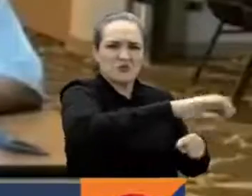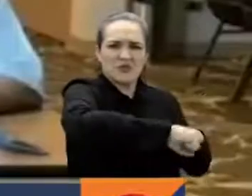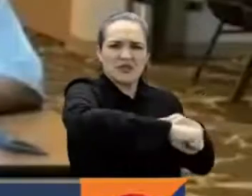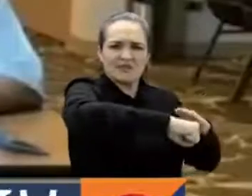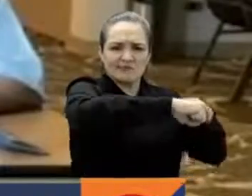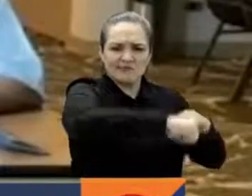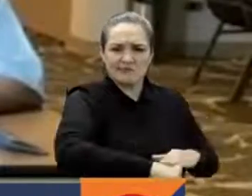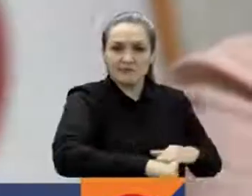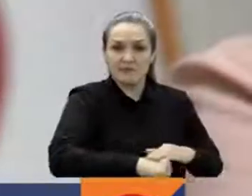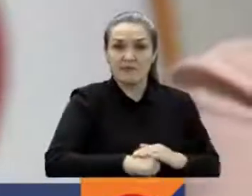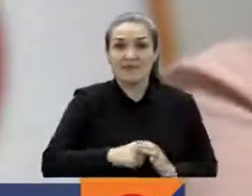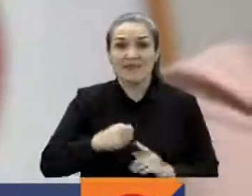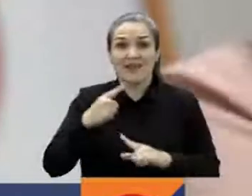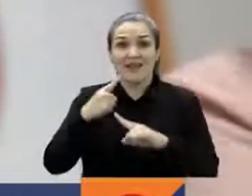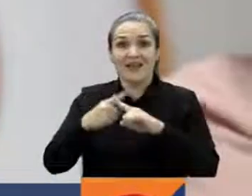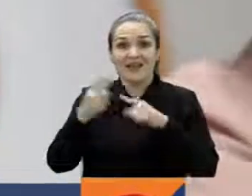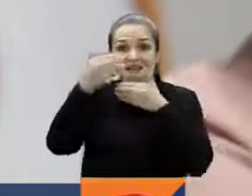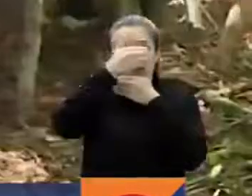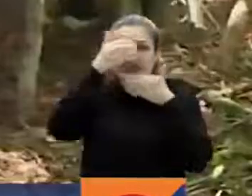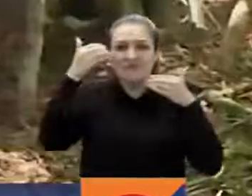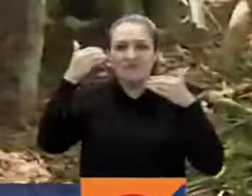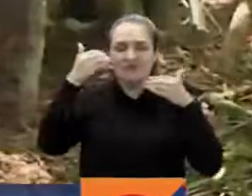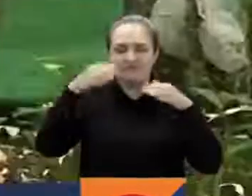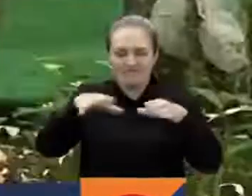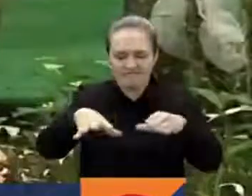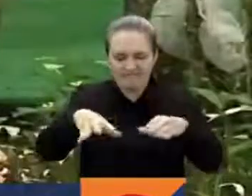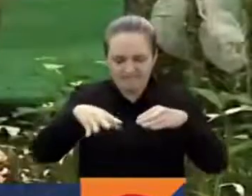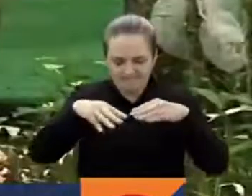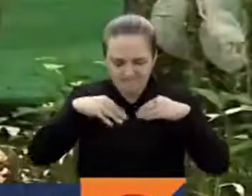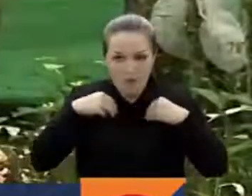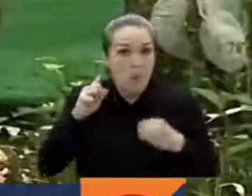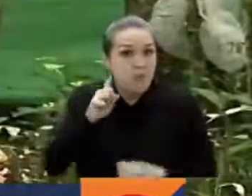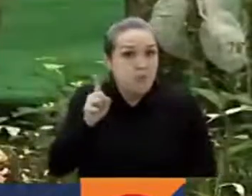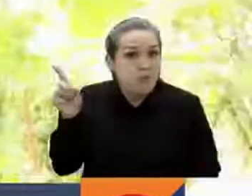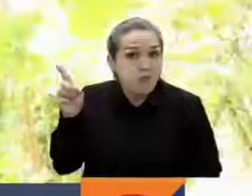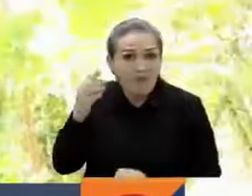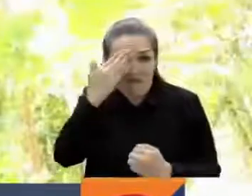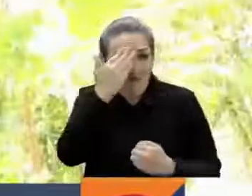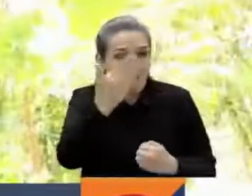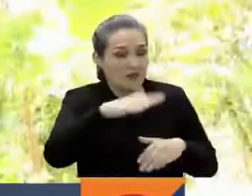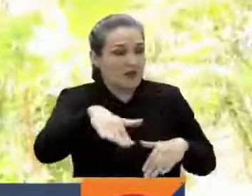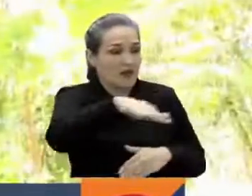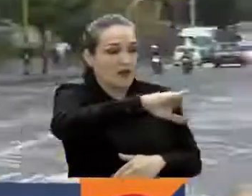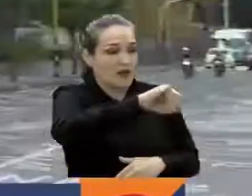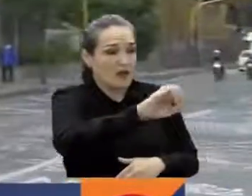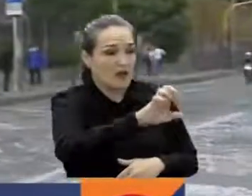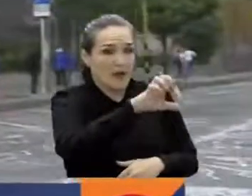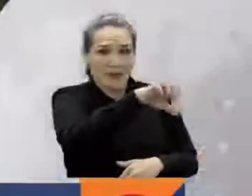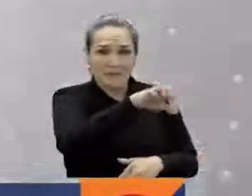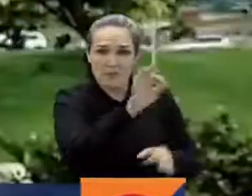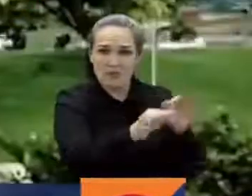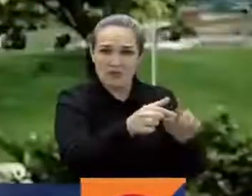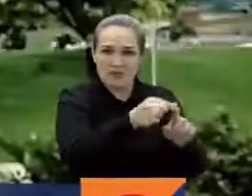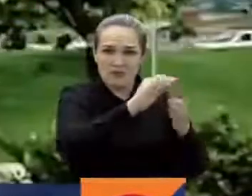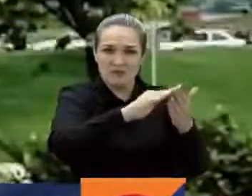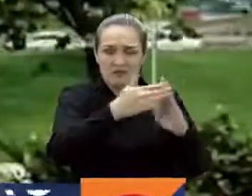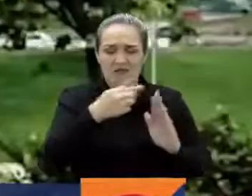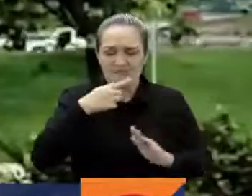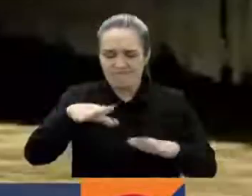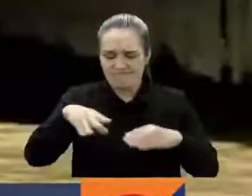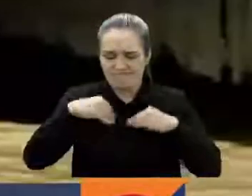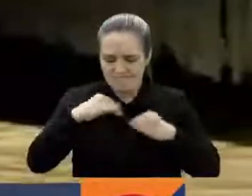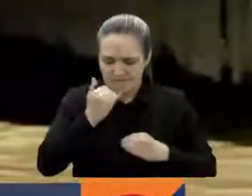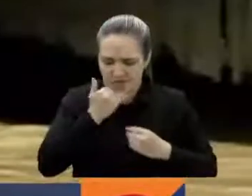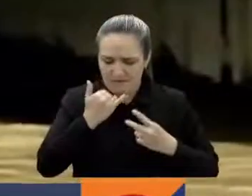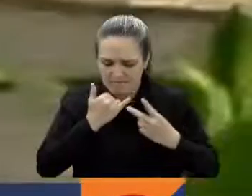líderes de la extinta guerrilla de las FARC reconocen a esta hora ante la JEP el delito de secuestro y otros crímenes atroces.